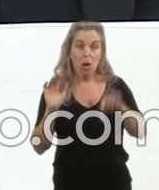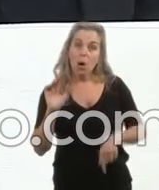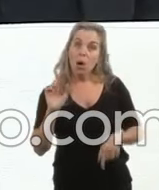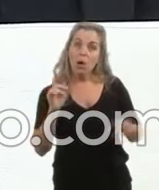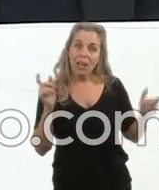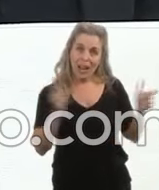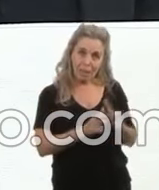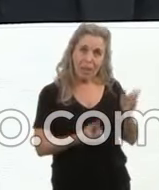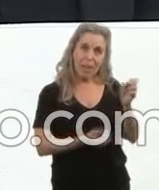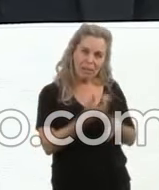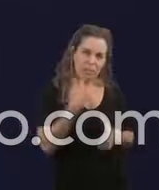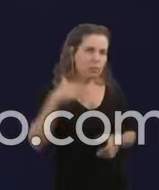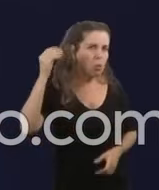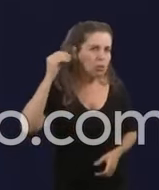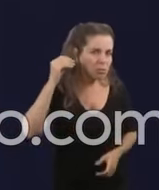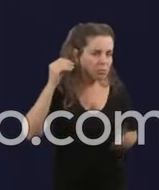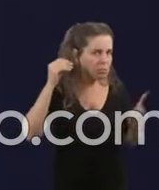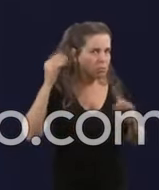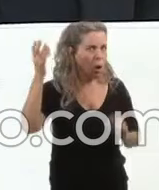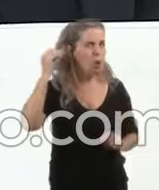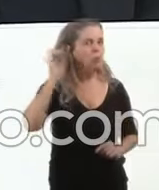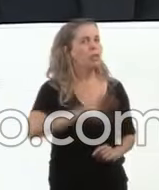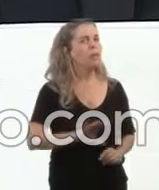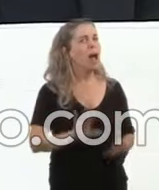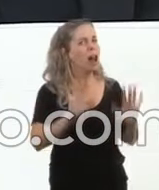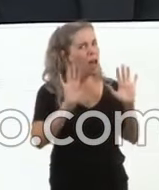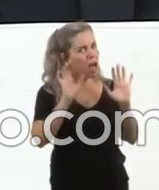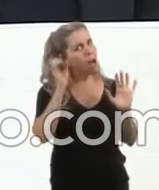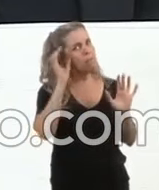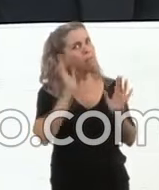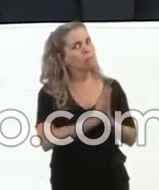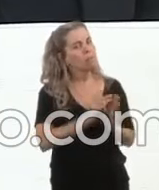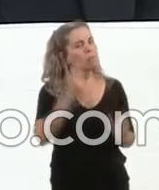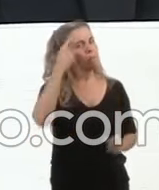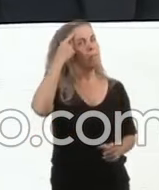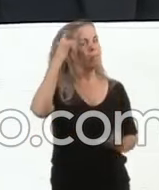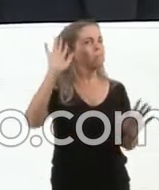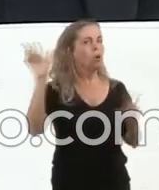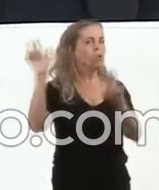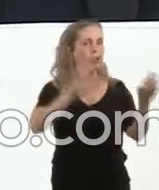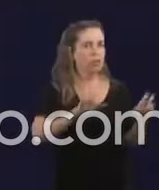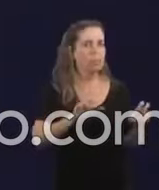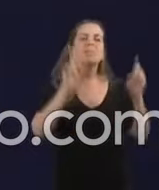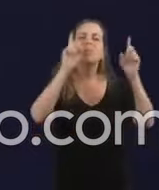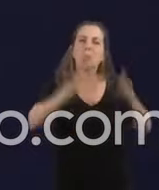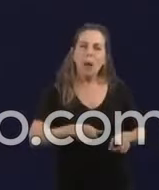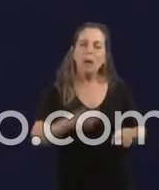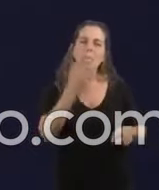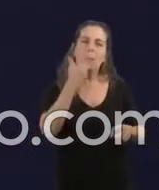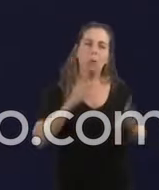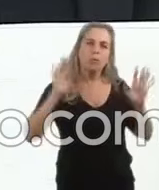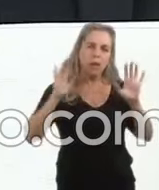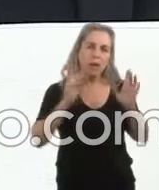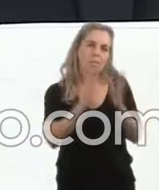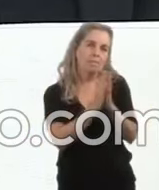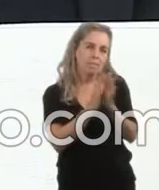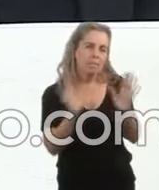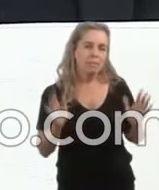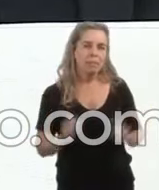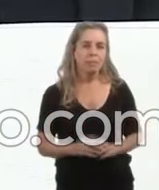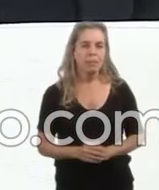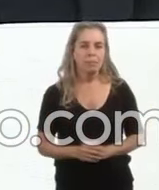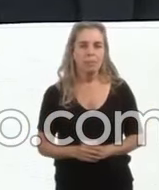reunión de gabinete o yo escuché mal no escuch mal Ah escuché mal Bueno debo estar delirando entonces bueno igual de todos modos puede ser